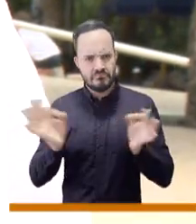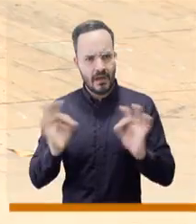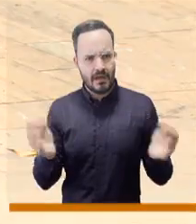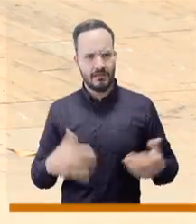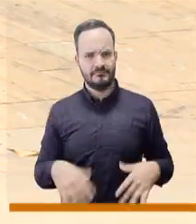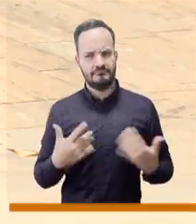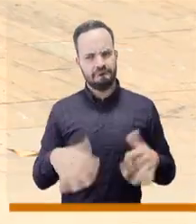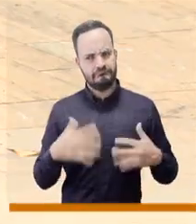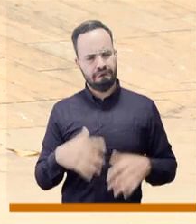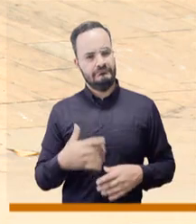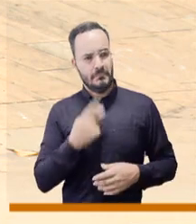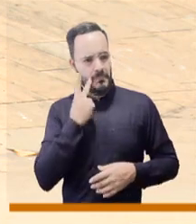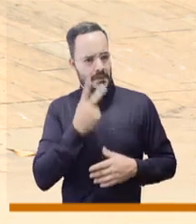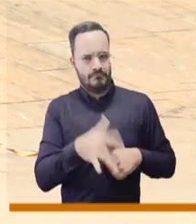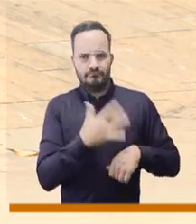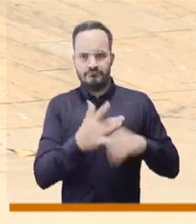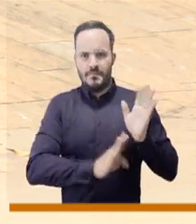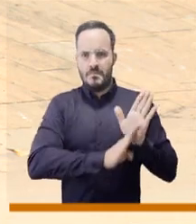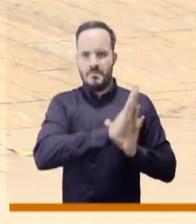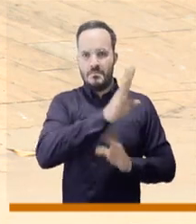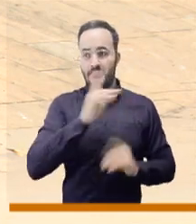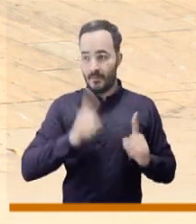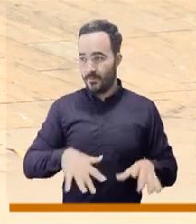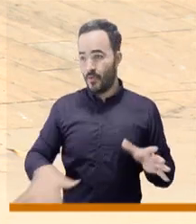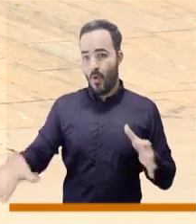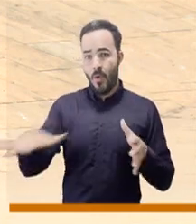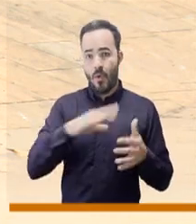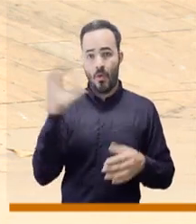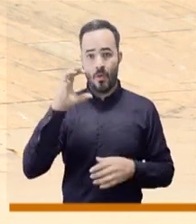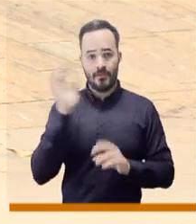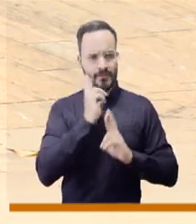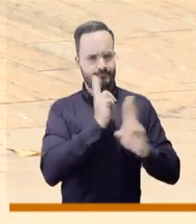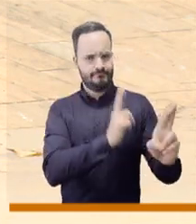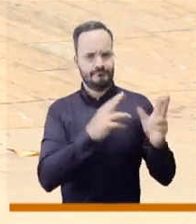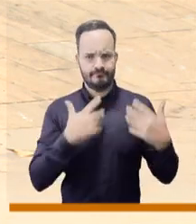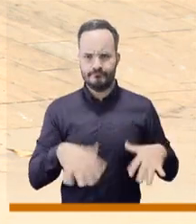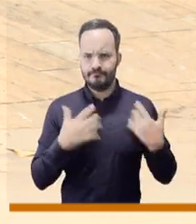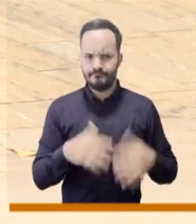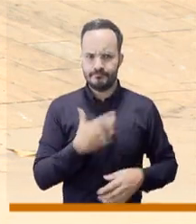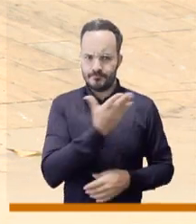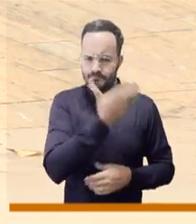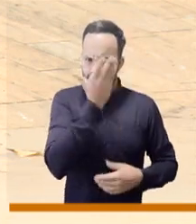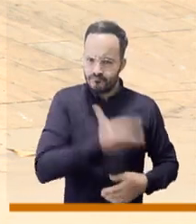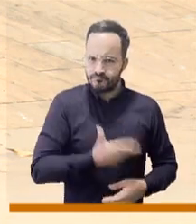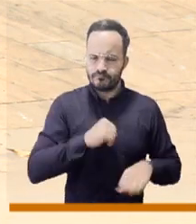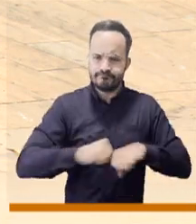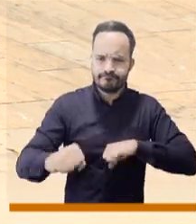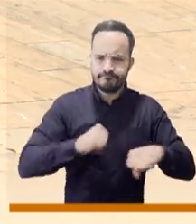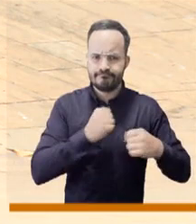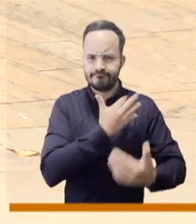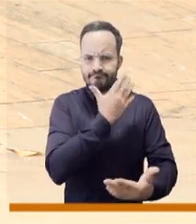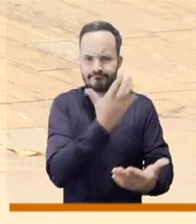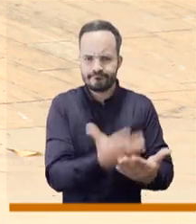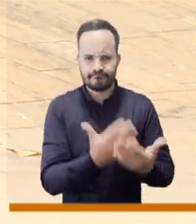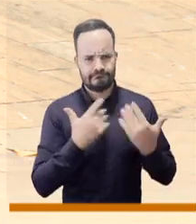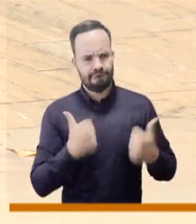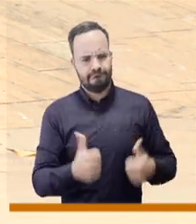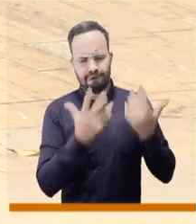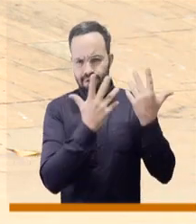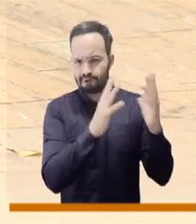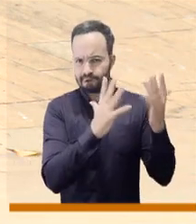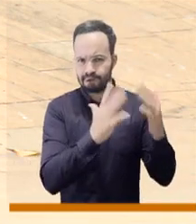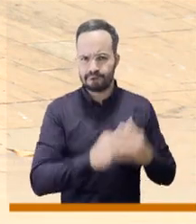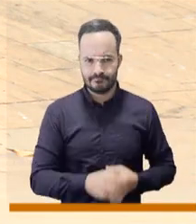un presupuesto real. Se han ganado el respeto de un país, nos han mostrado también diversidad desde su ejercicio